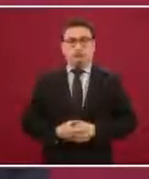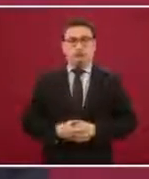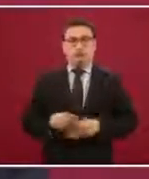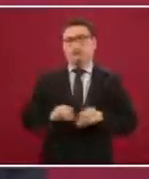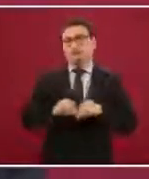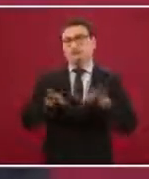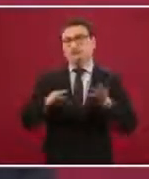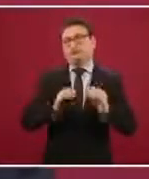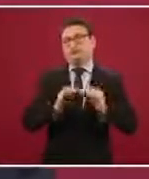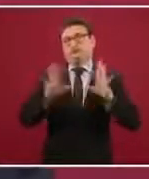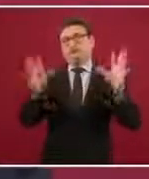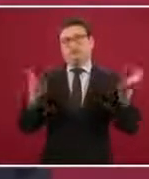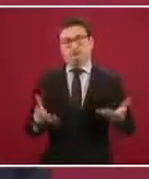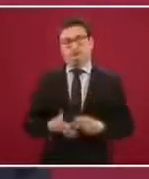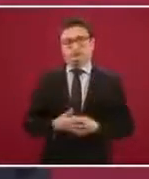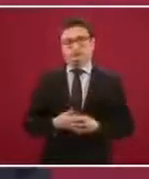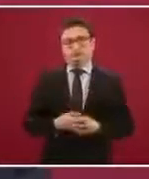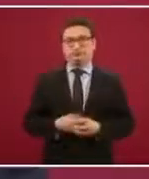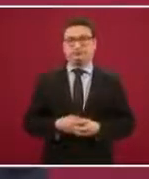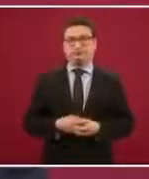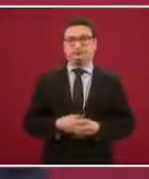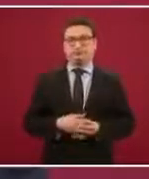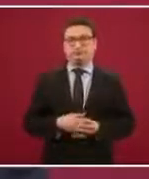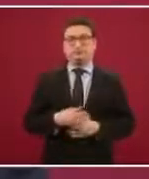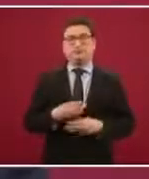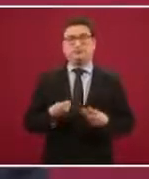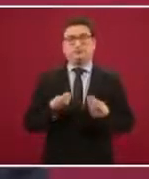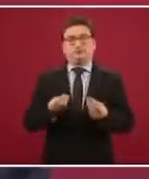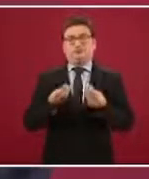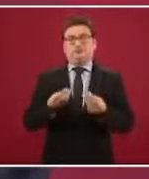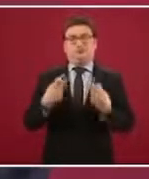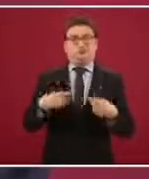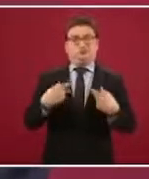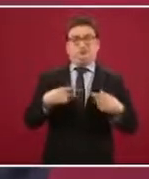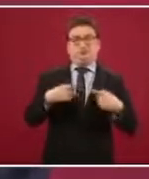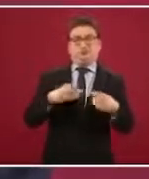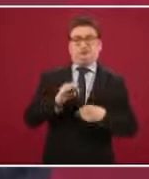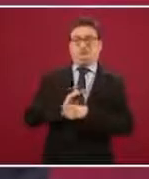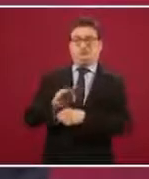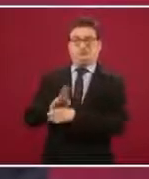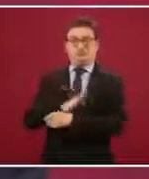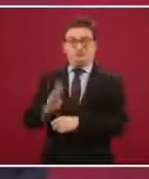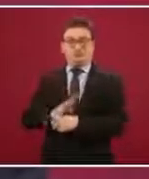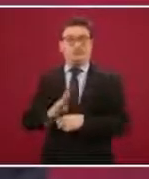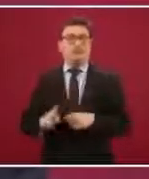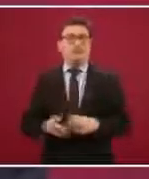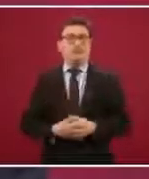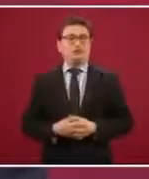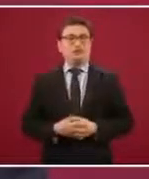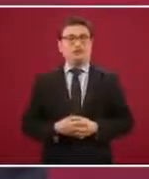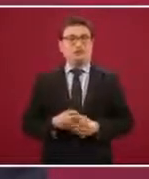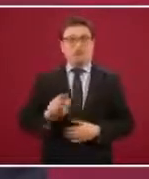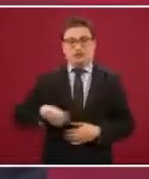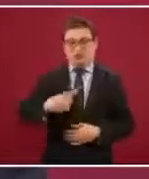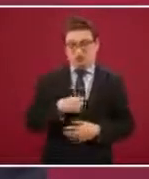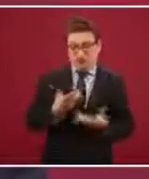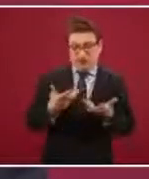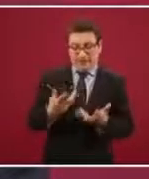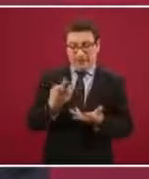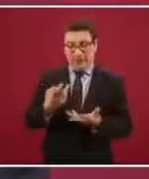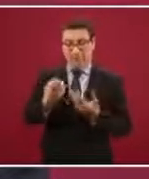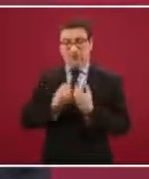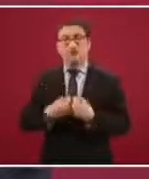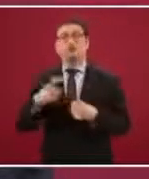tendrá un efecto multiplica en un efecto multiplicador digamos que estos aspectos sociales se